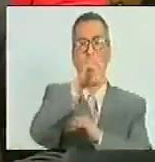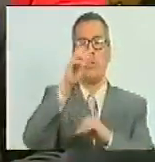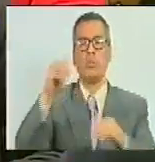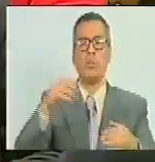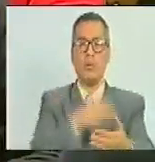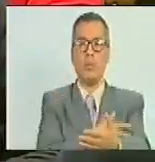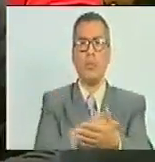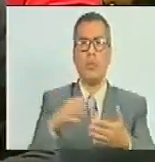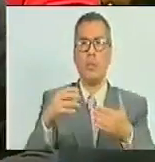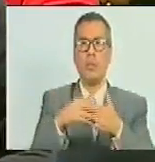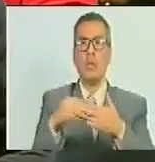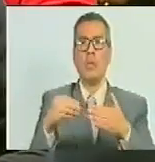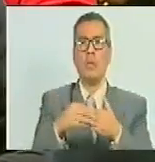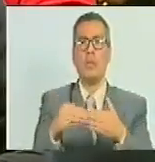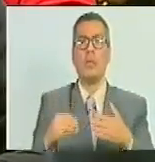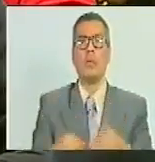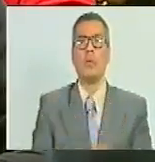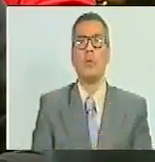de dólares.